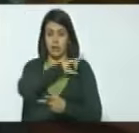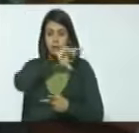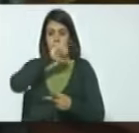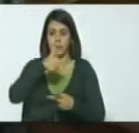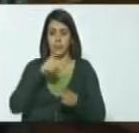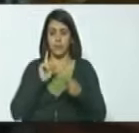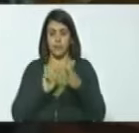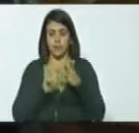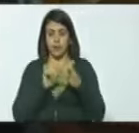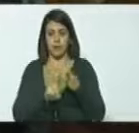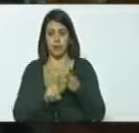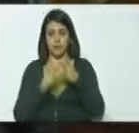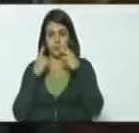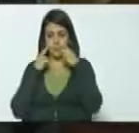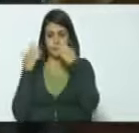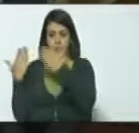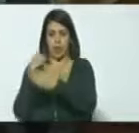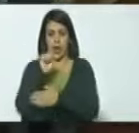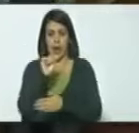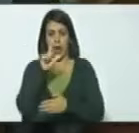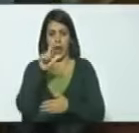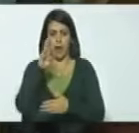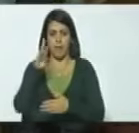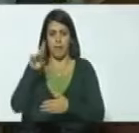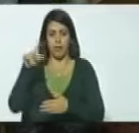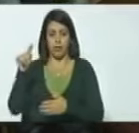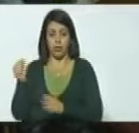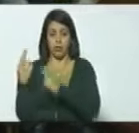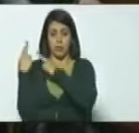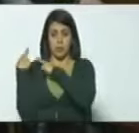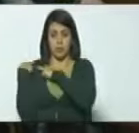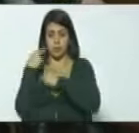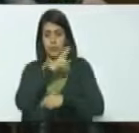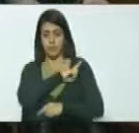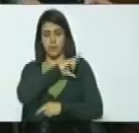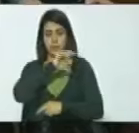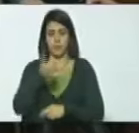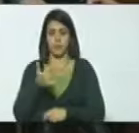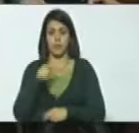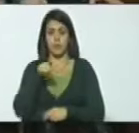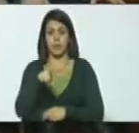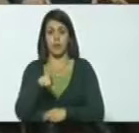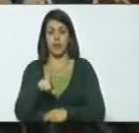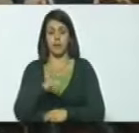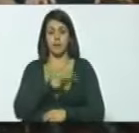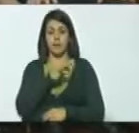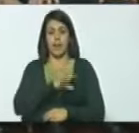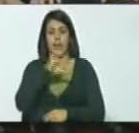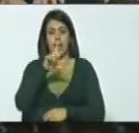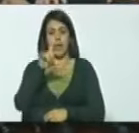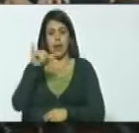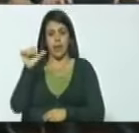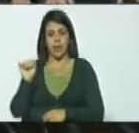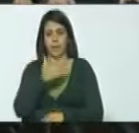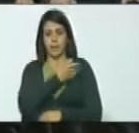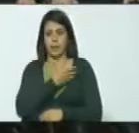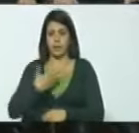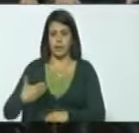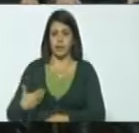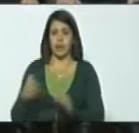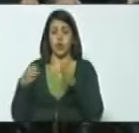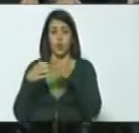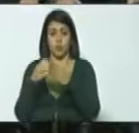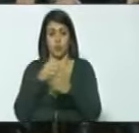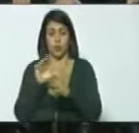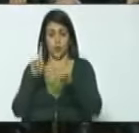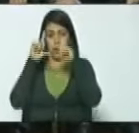Directiva. El señor Alberto Barroso, representante de la Junta Directiva. El señor Elías Sabas, presidente del